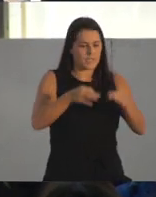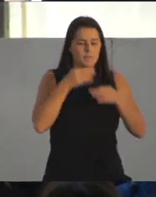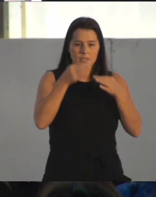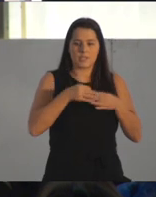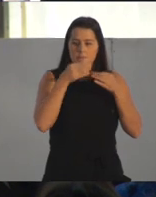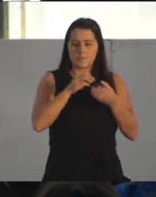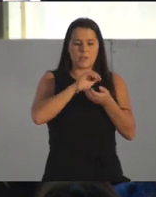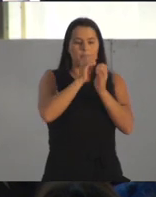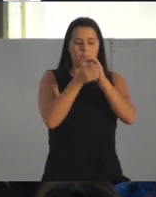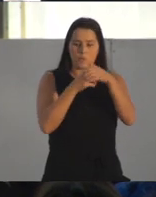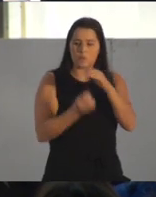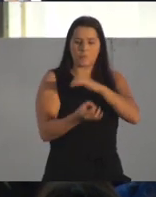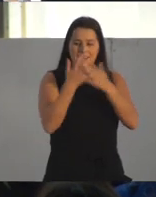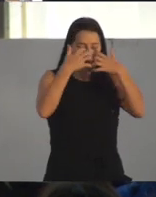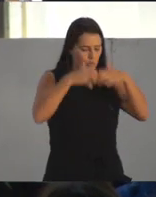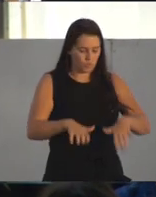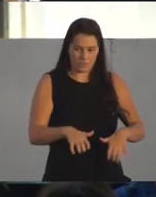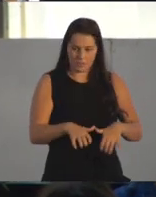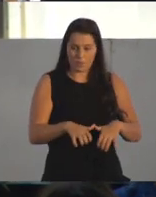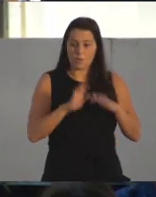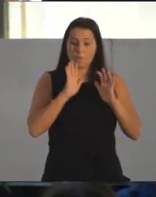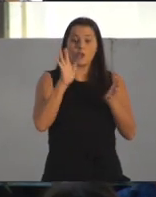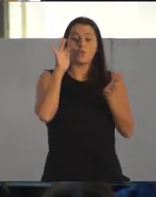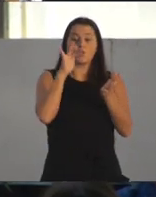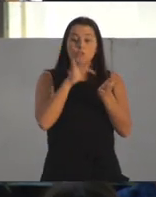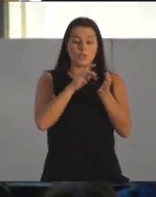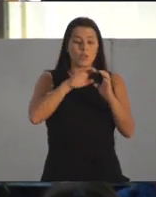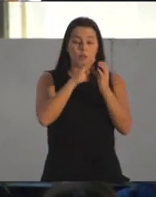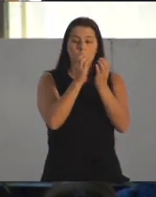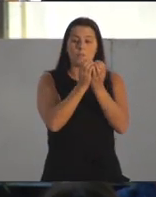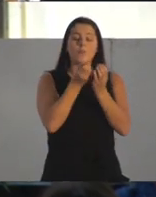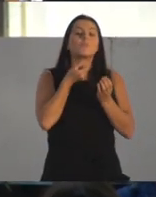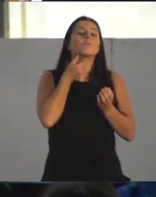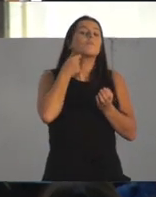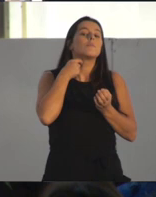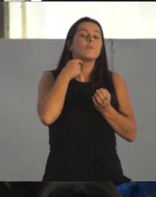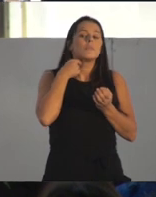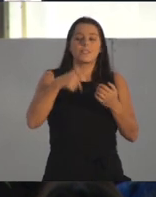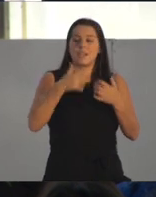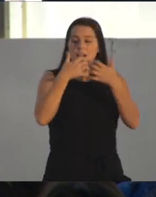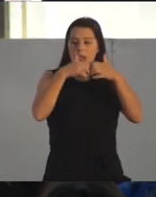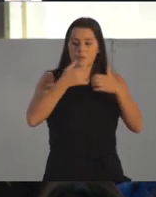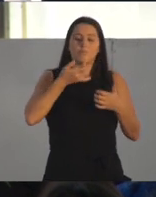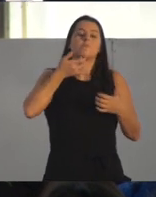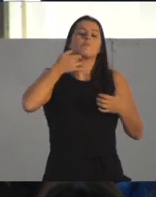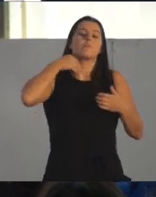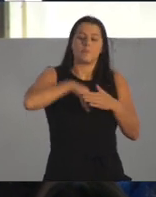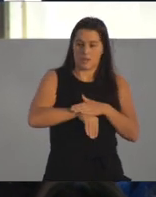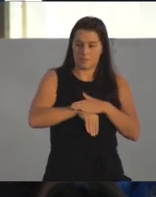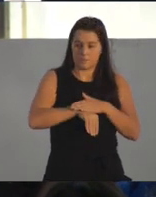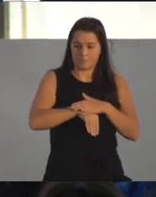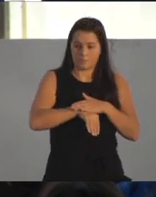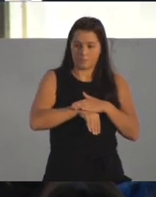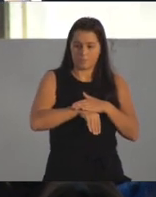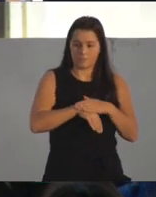Pero llega un momento en el que el alimento llega a la parte de detrás de la faringe en la que ya es irreversible. Se dispara el reflejo de deglución